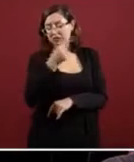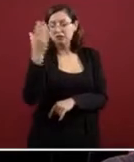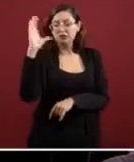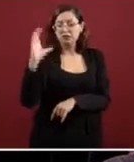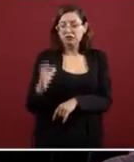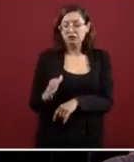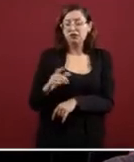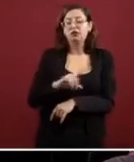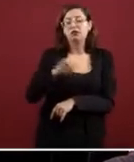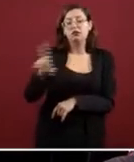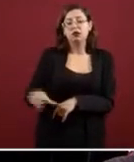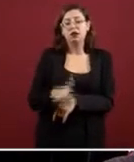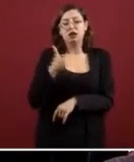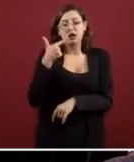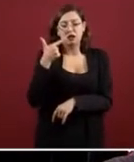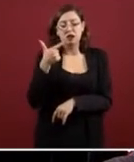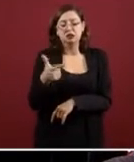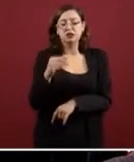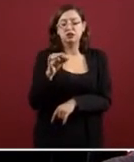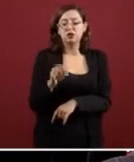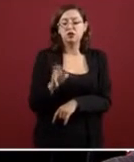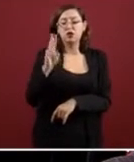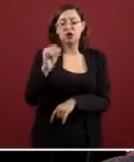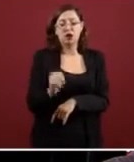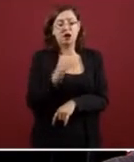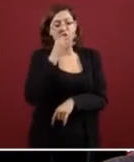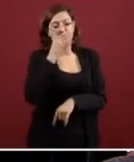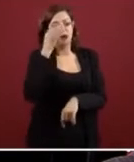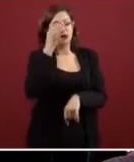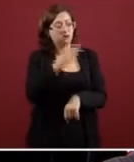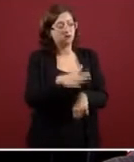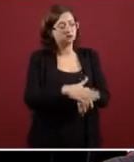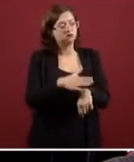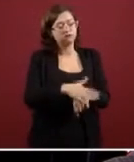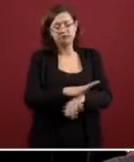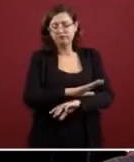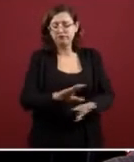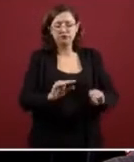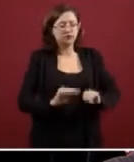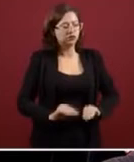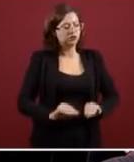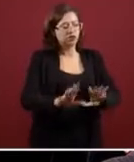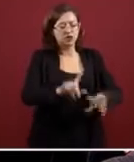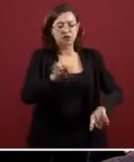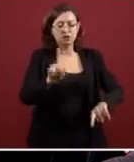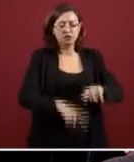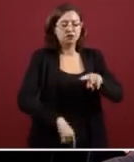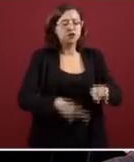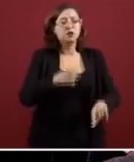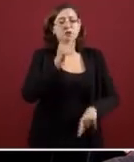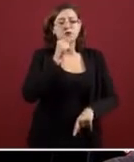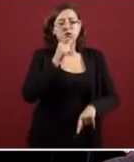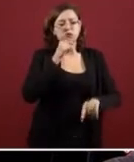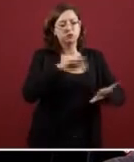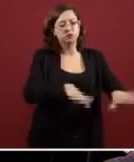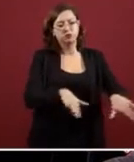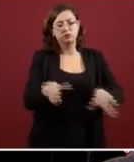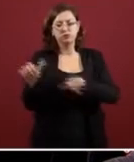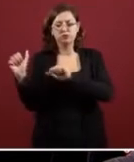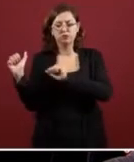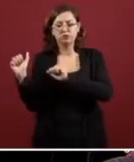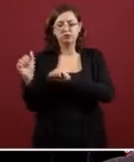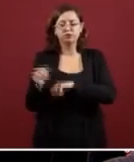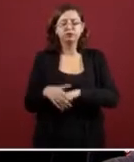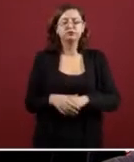a las 19:49 se ordena la cancelación de la operación, el retiro de las tropas del lugar donde